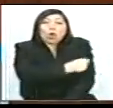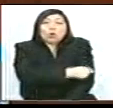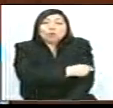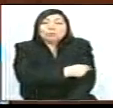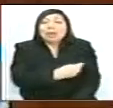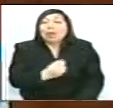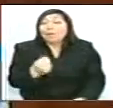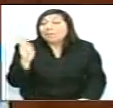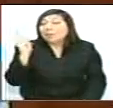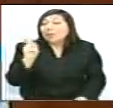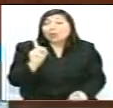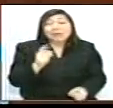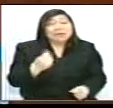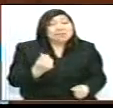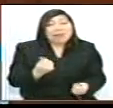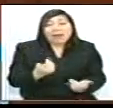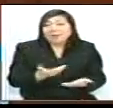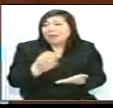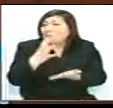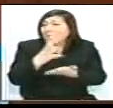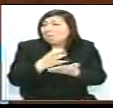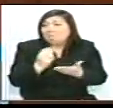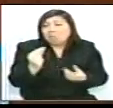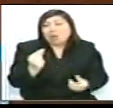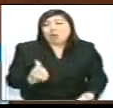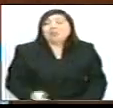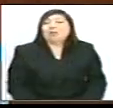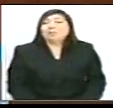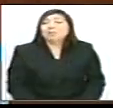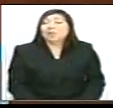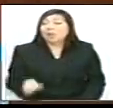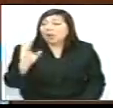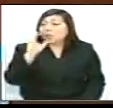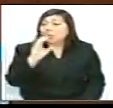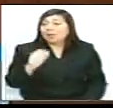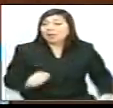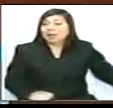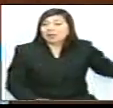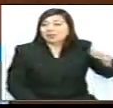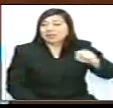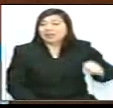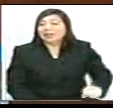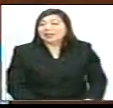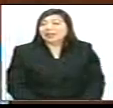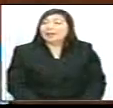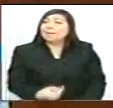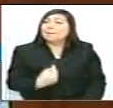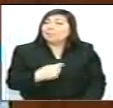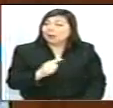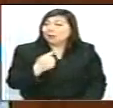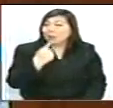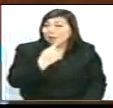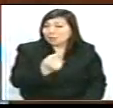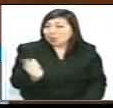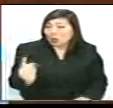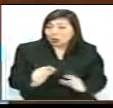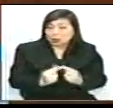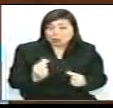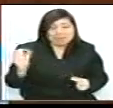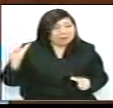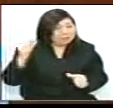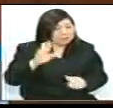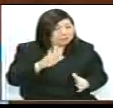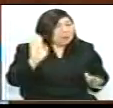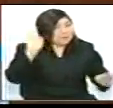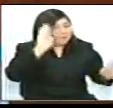mejores sueldos. Eso es lo que encubiertamente busca la izquierda. Pero yo les diría que no se preocupen